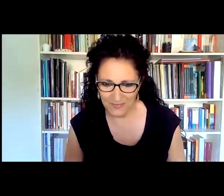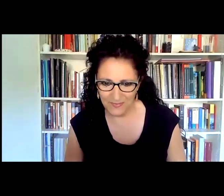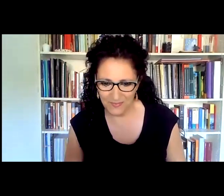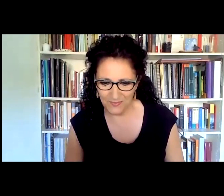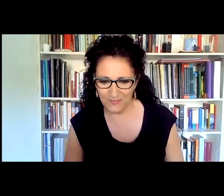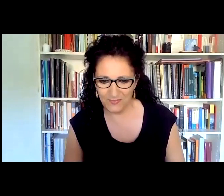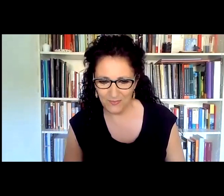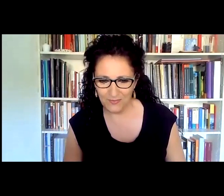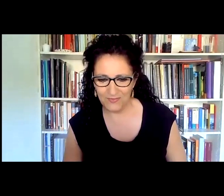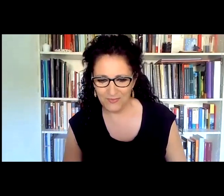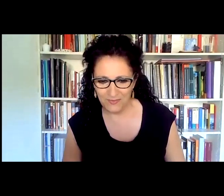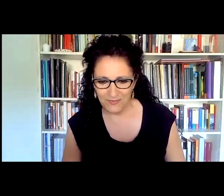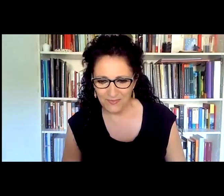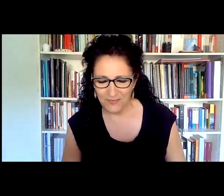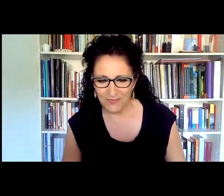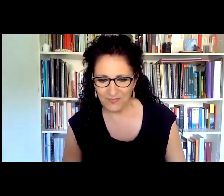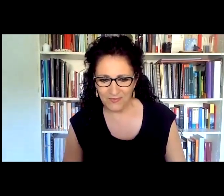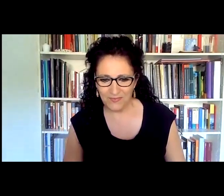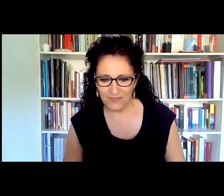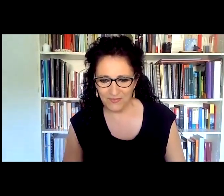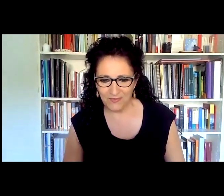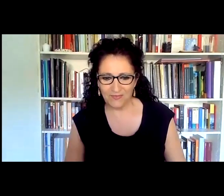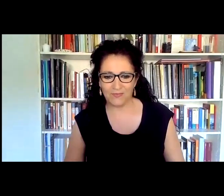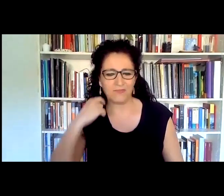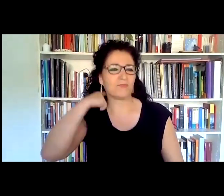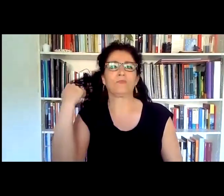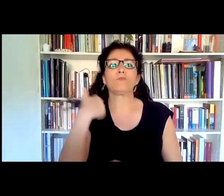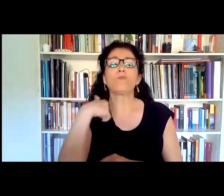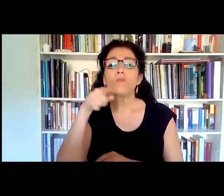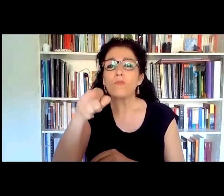la sensibilización de esta lengua dentro de la sociedad.